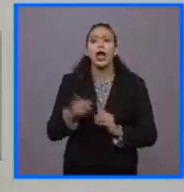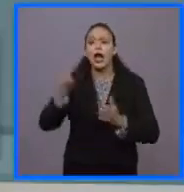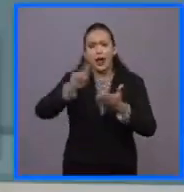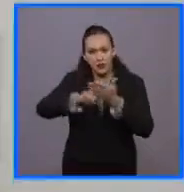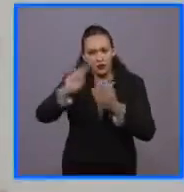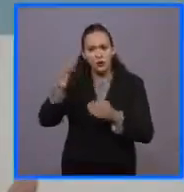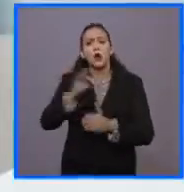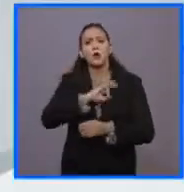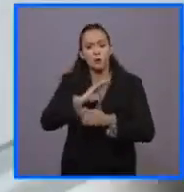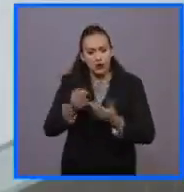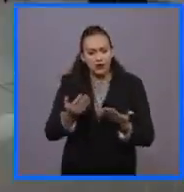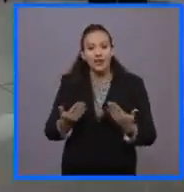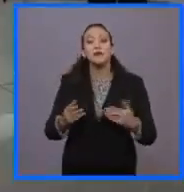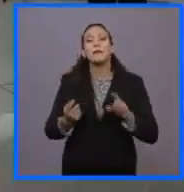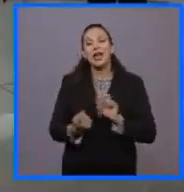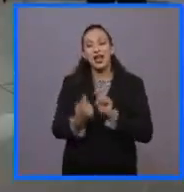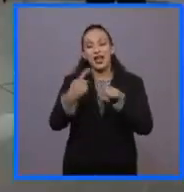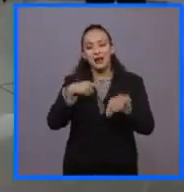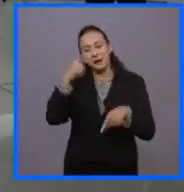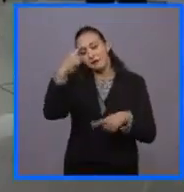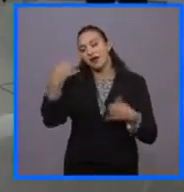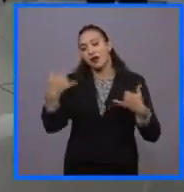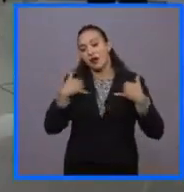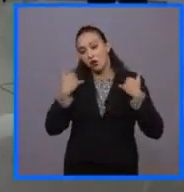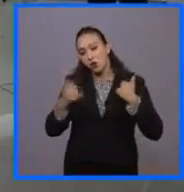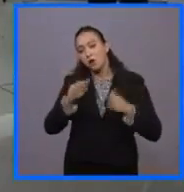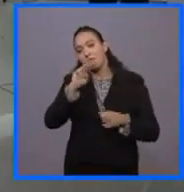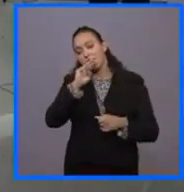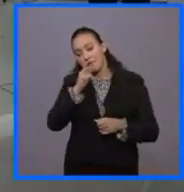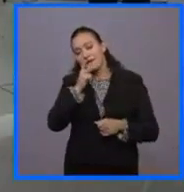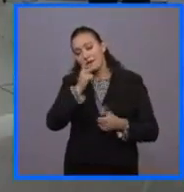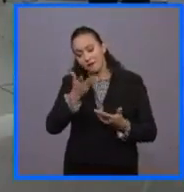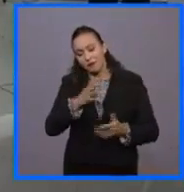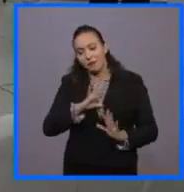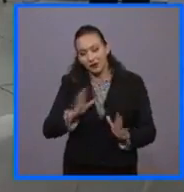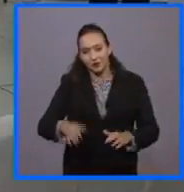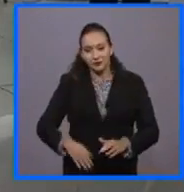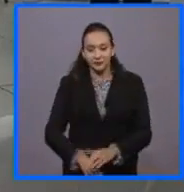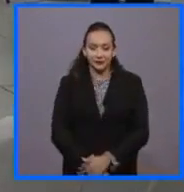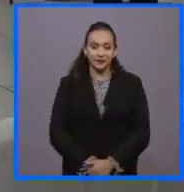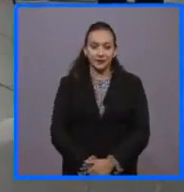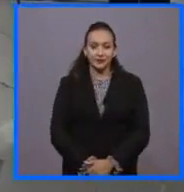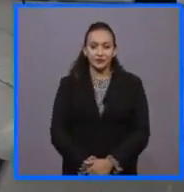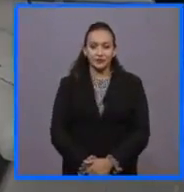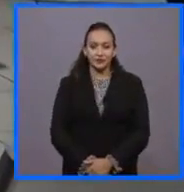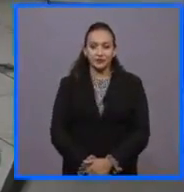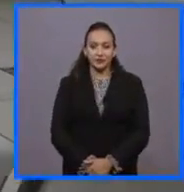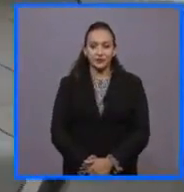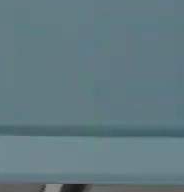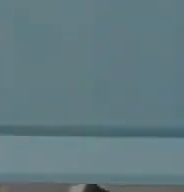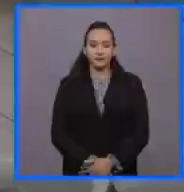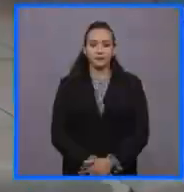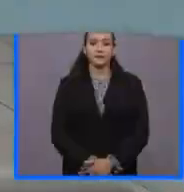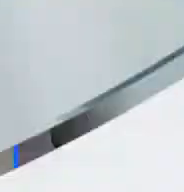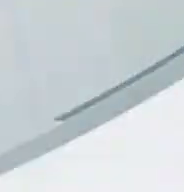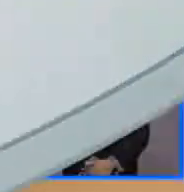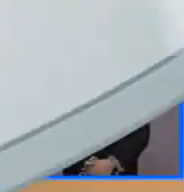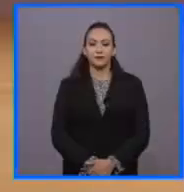cambio. Para el canal del Poder Judicial de la Federación, Citlali Pérez.